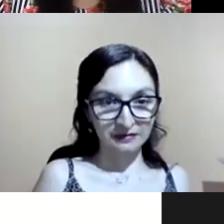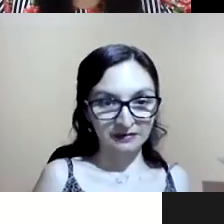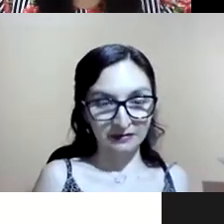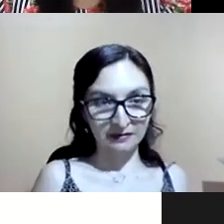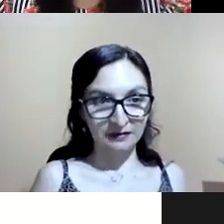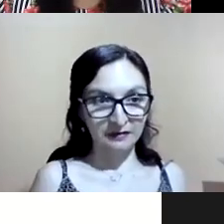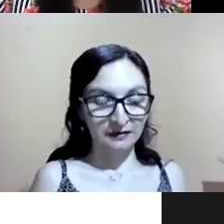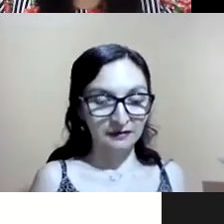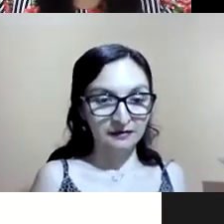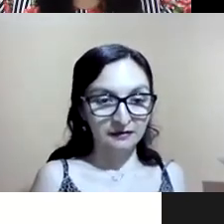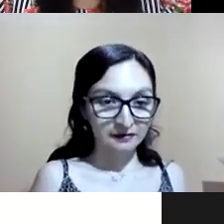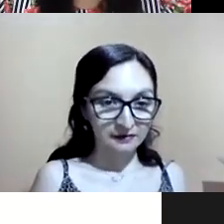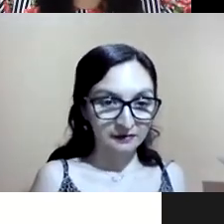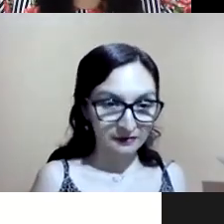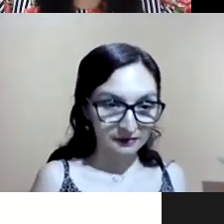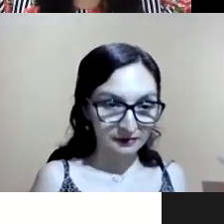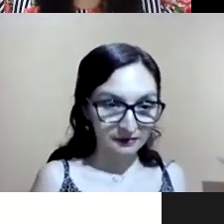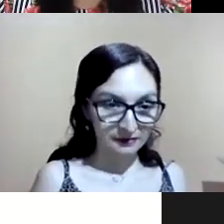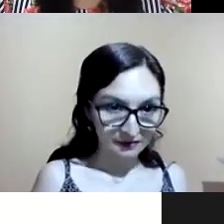Licenciado, ¿me escucha?